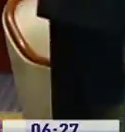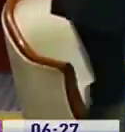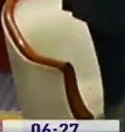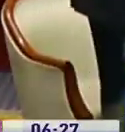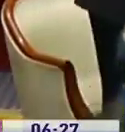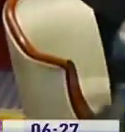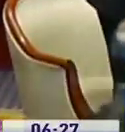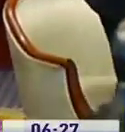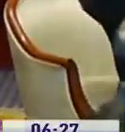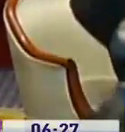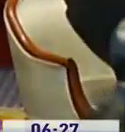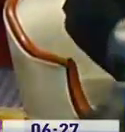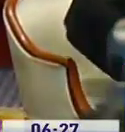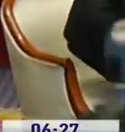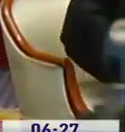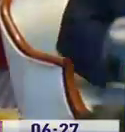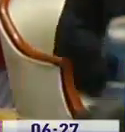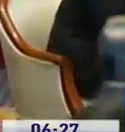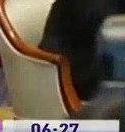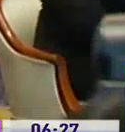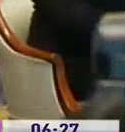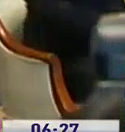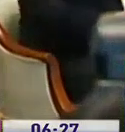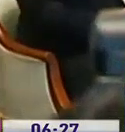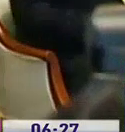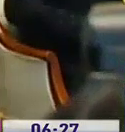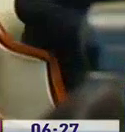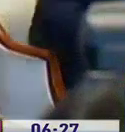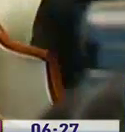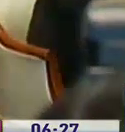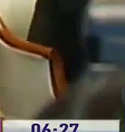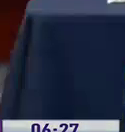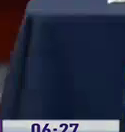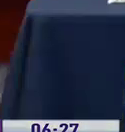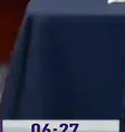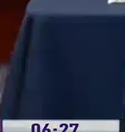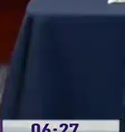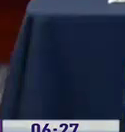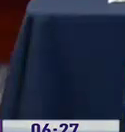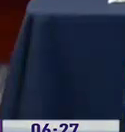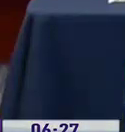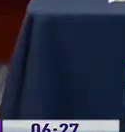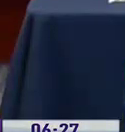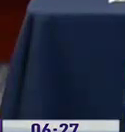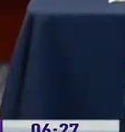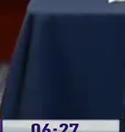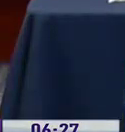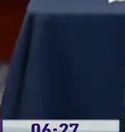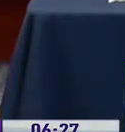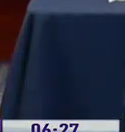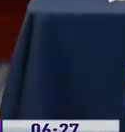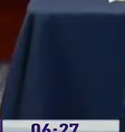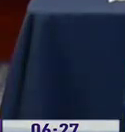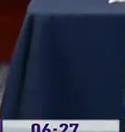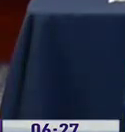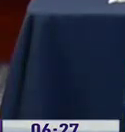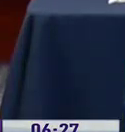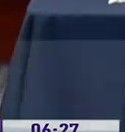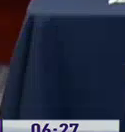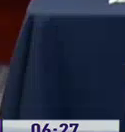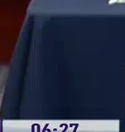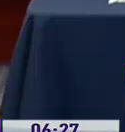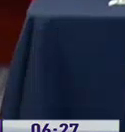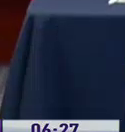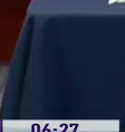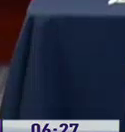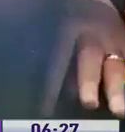separarnos brevemente. Al retornar vamos a contarles que el secretario de Estado de Estados Unidos, Mike Pompeo, y el presidente de Ecuador, Lenín Moreno, mantuvieron